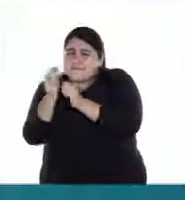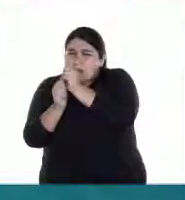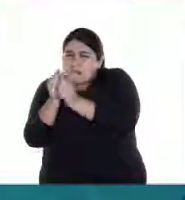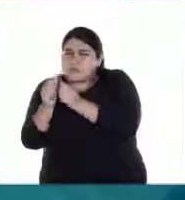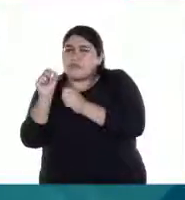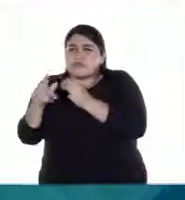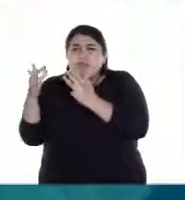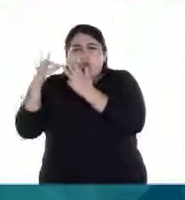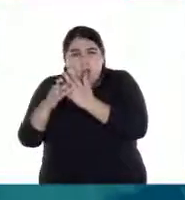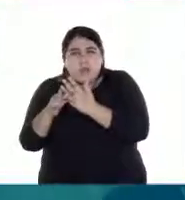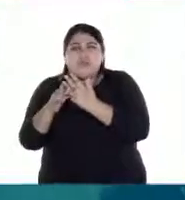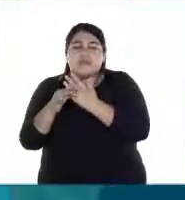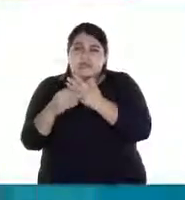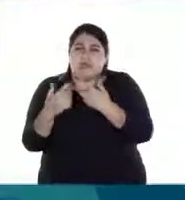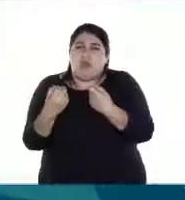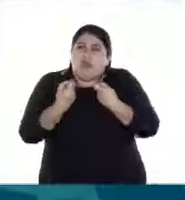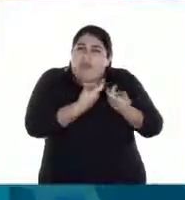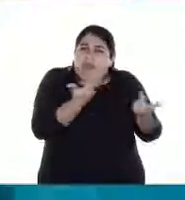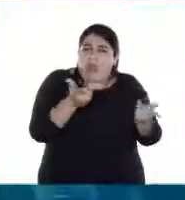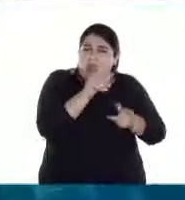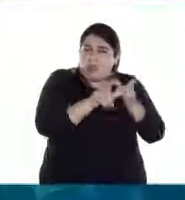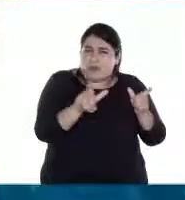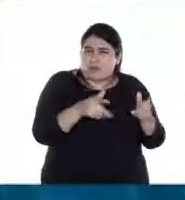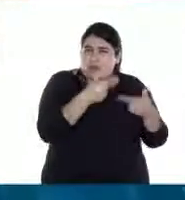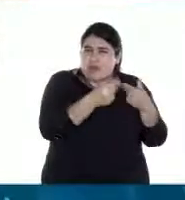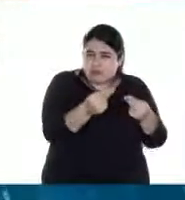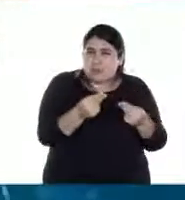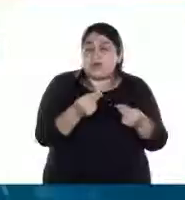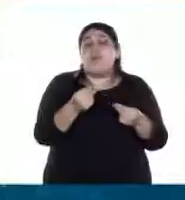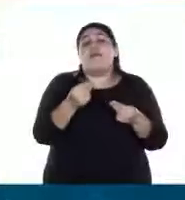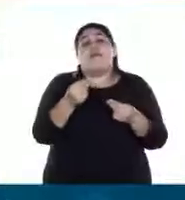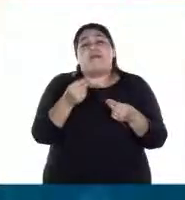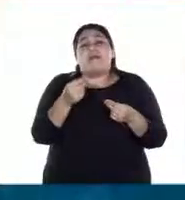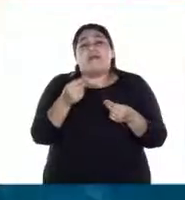compromisos y, obviamente, donde el gobierno deje de beneficiarlos a costa del